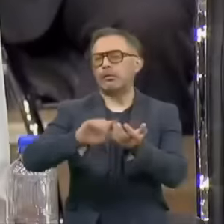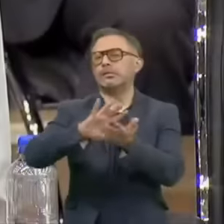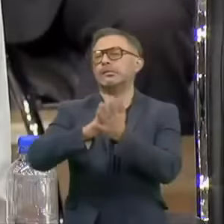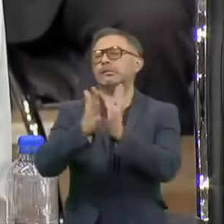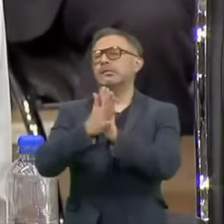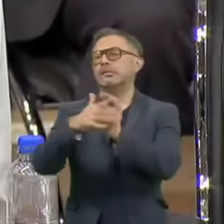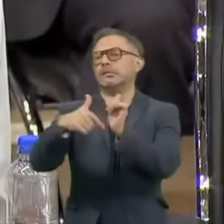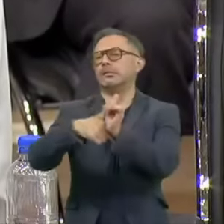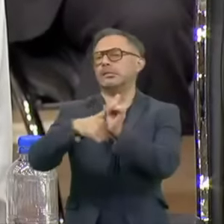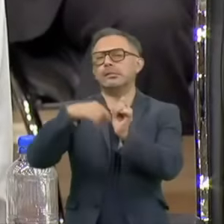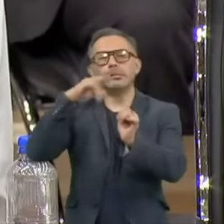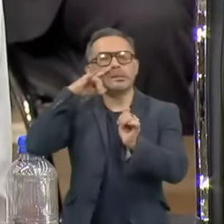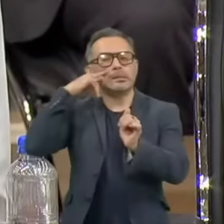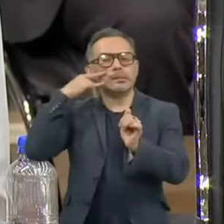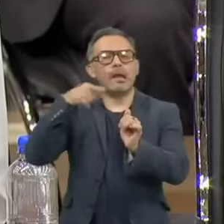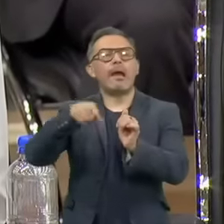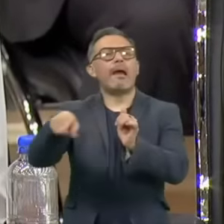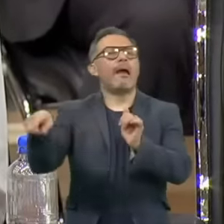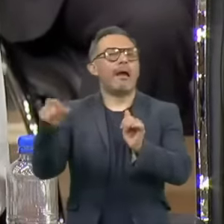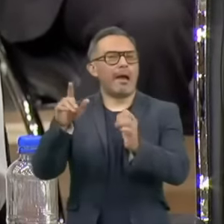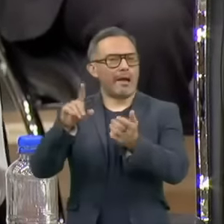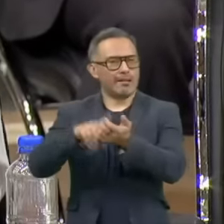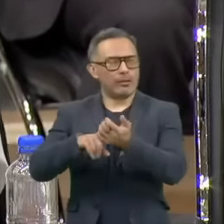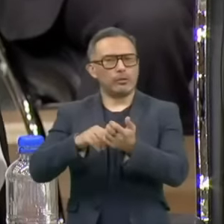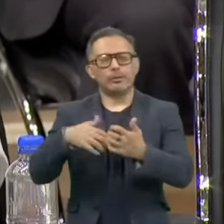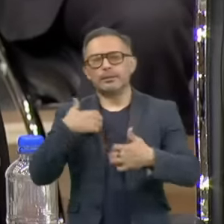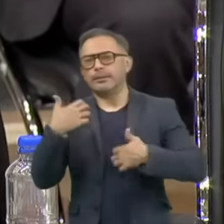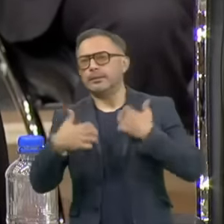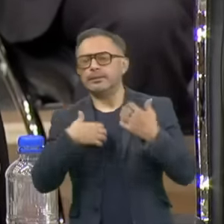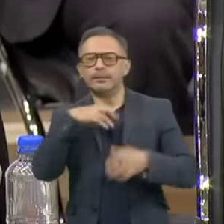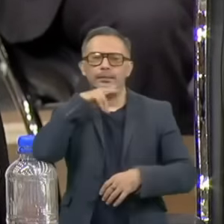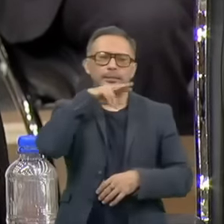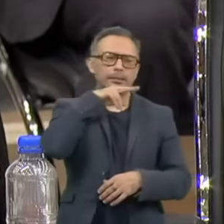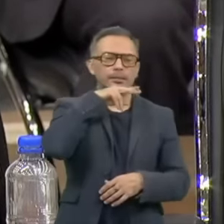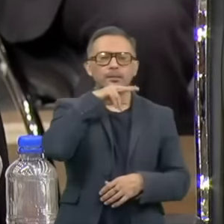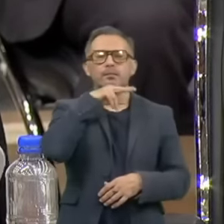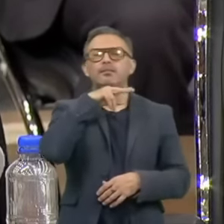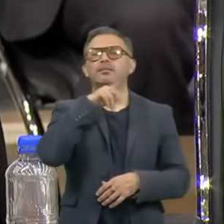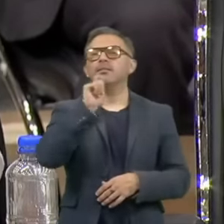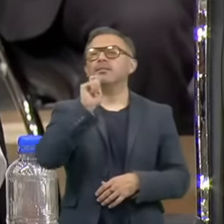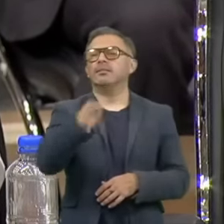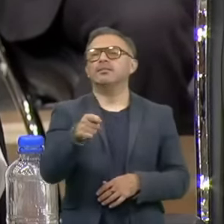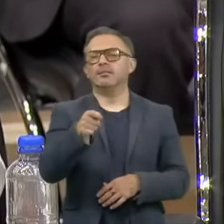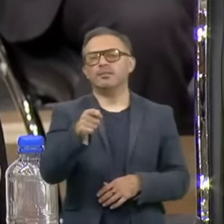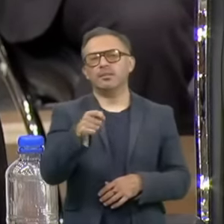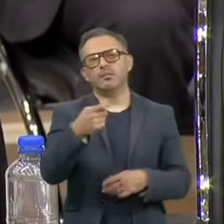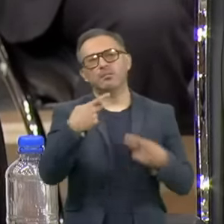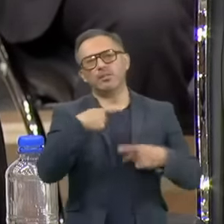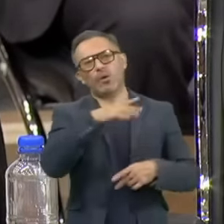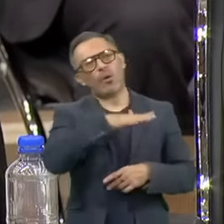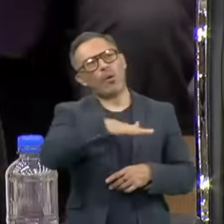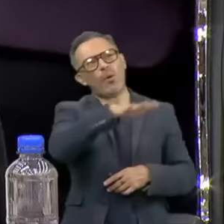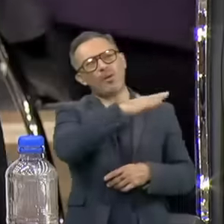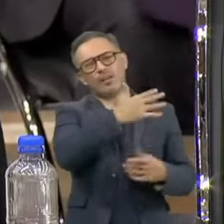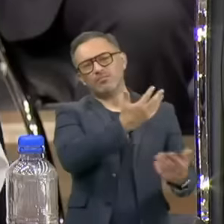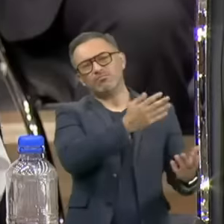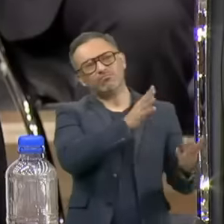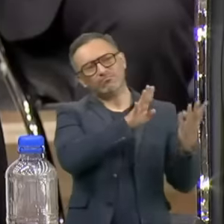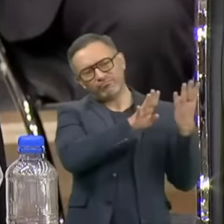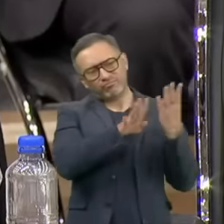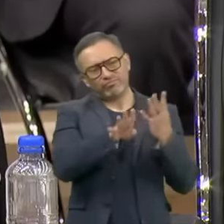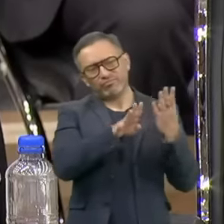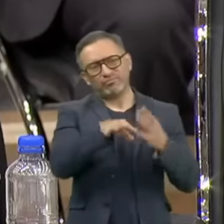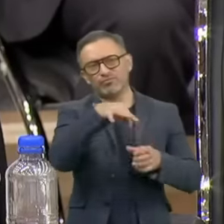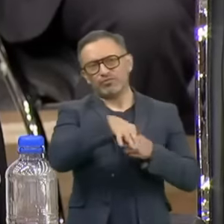su desesperación por querernos quitar el respaldo popular en las urnas para